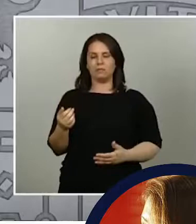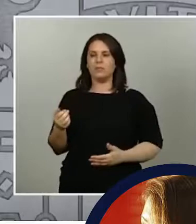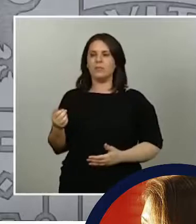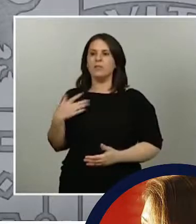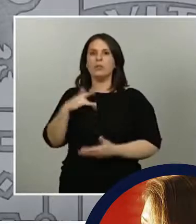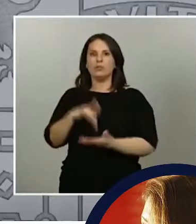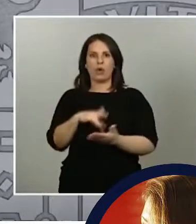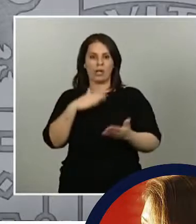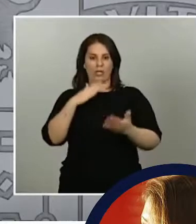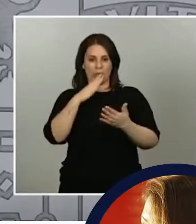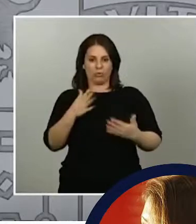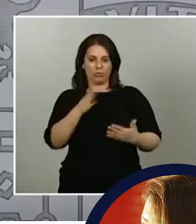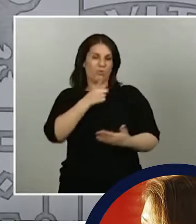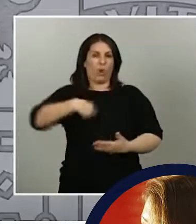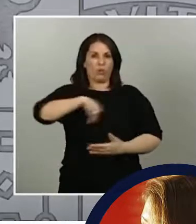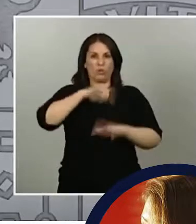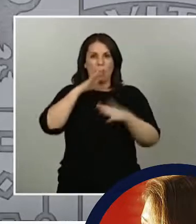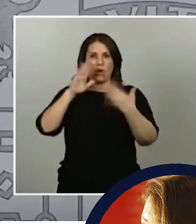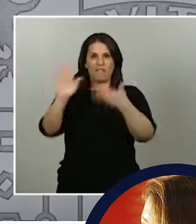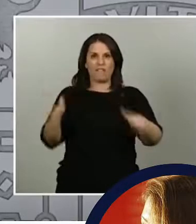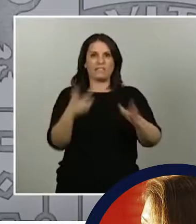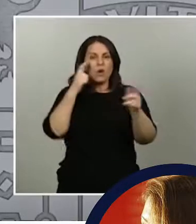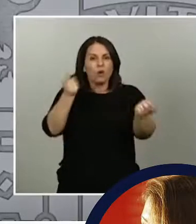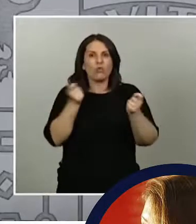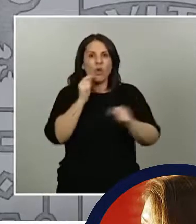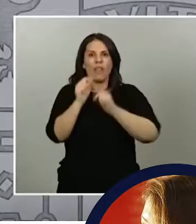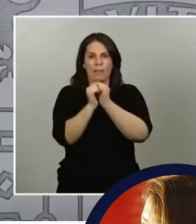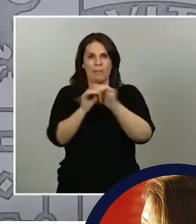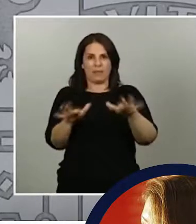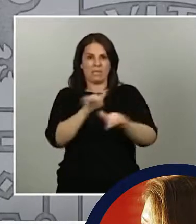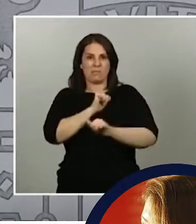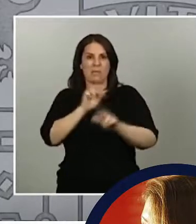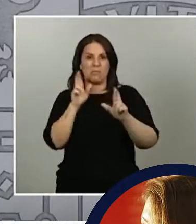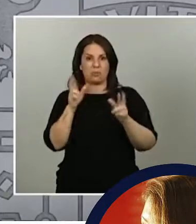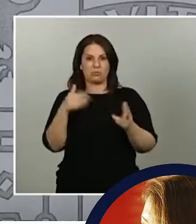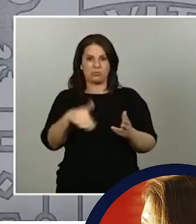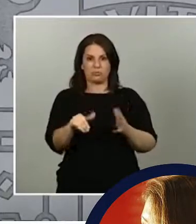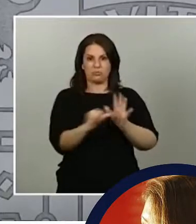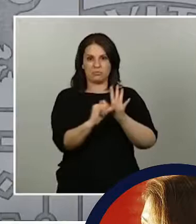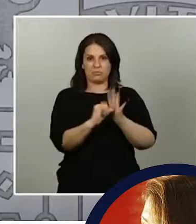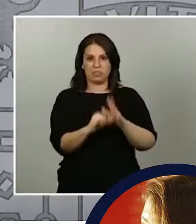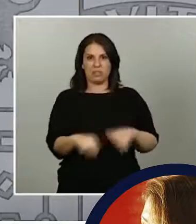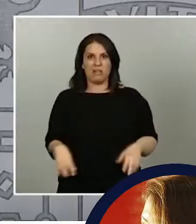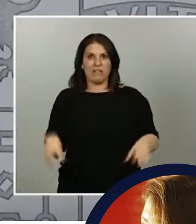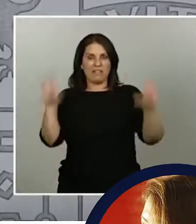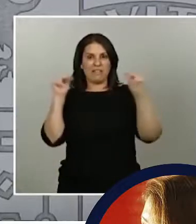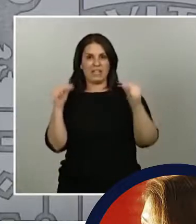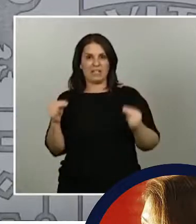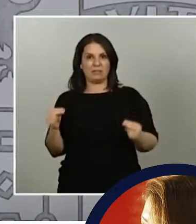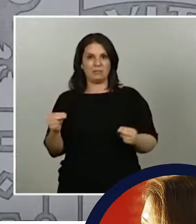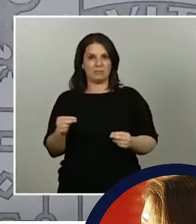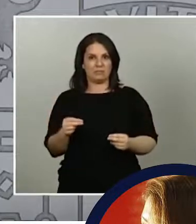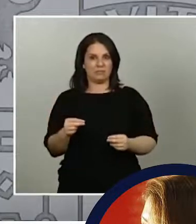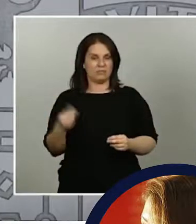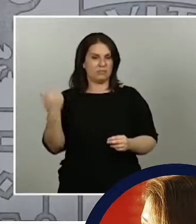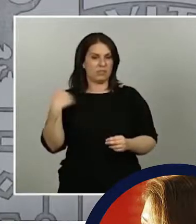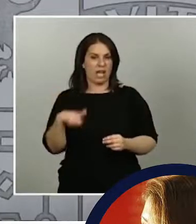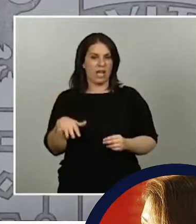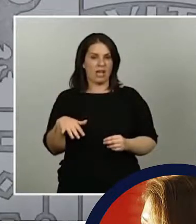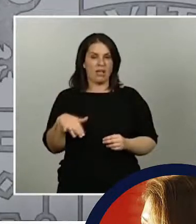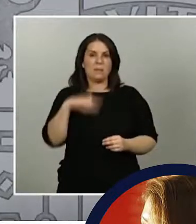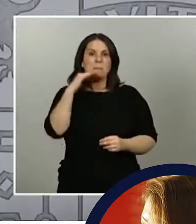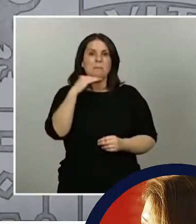consecuencias de la pandemia, pues, sí, el gobierno está tomando medidas como con mucha más anticipación.